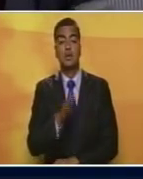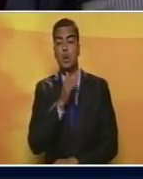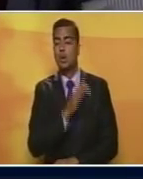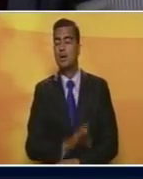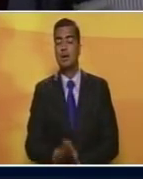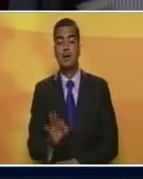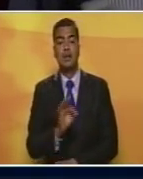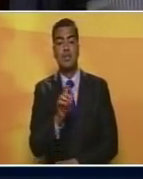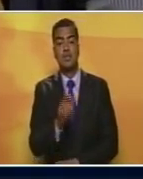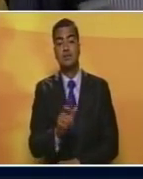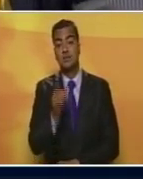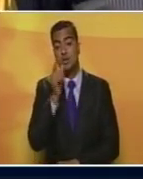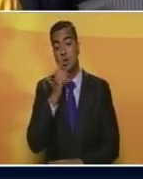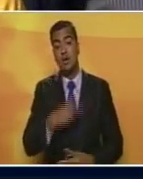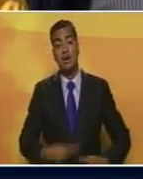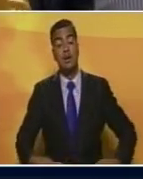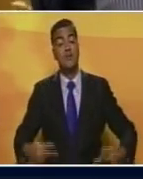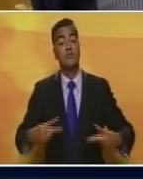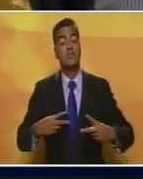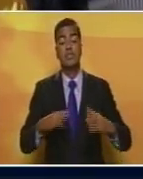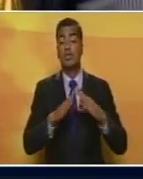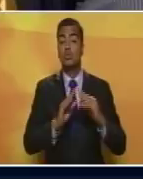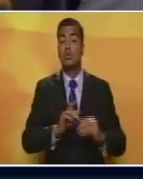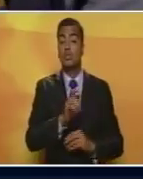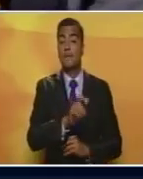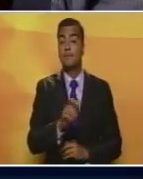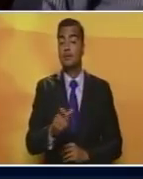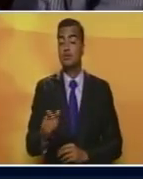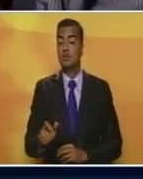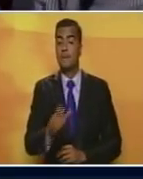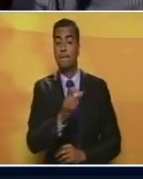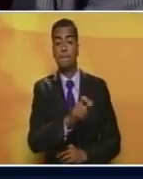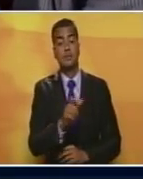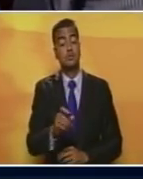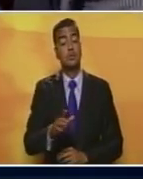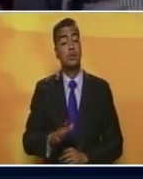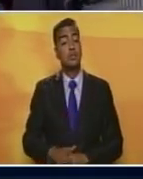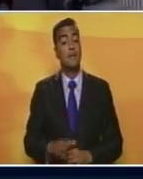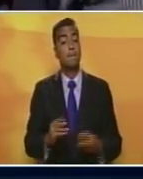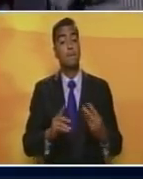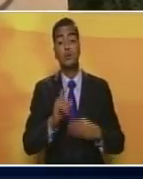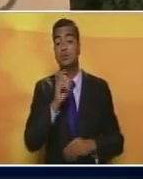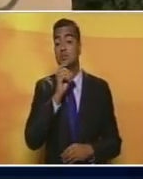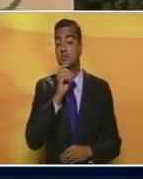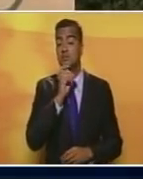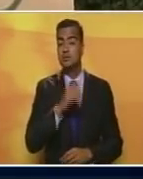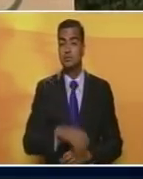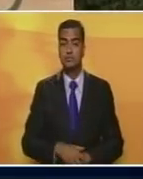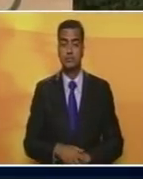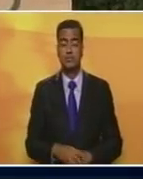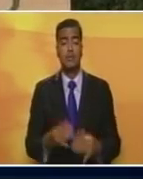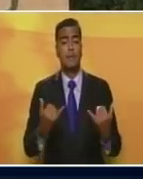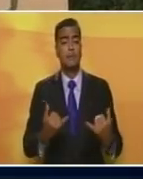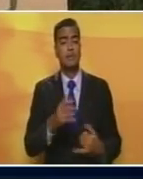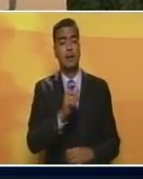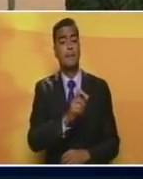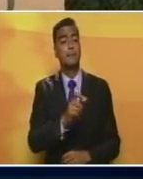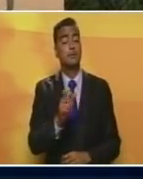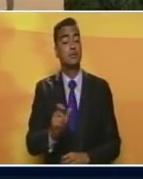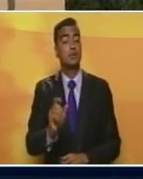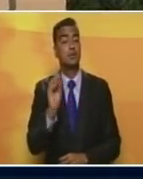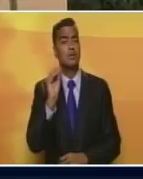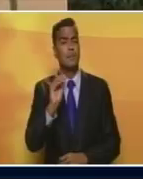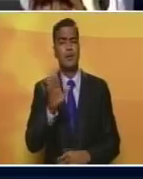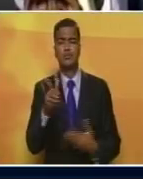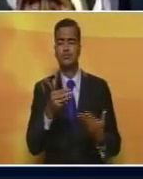ser dializadas este martes en esta unidad, pero no fueron atendidas tal como estaban citadas. Tenemos conocimiento que hay dializadores en el